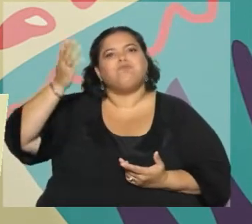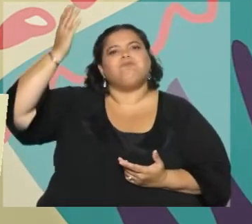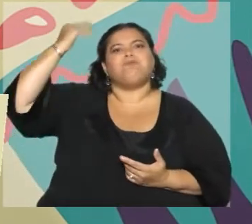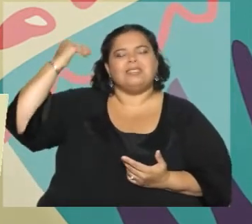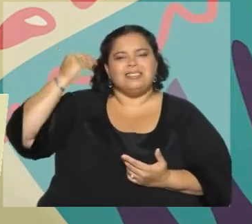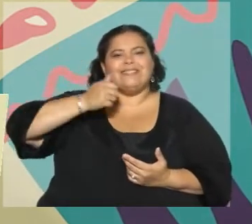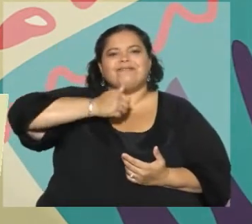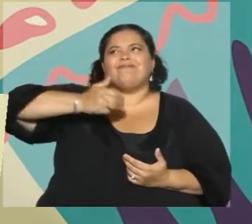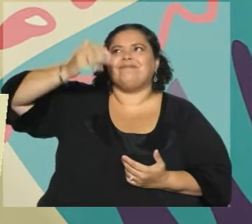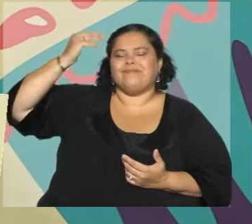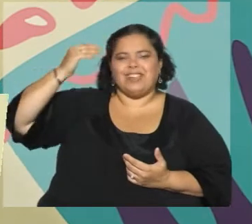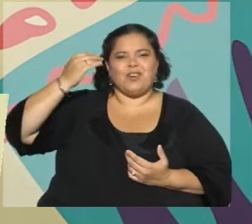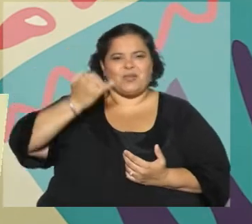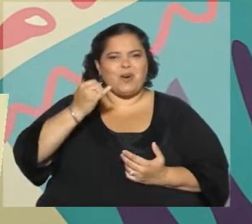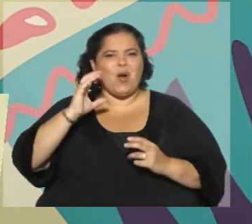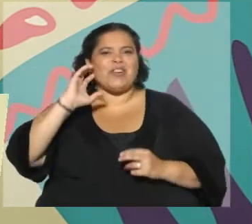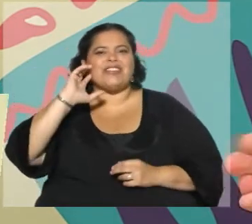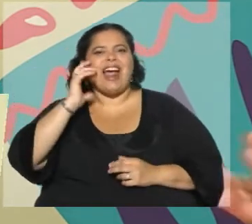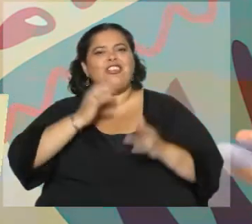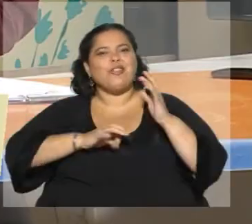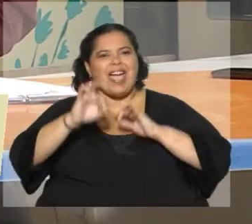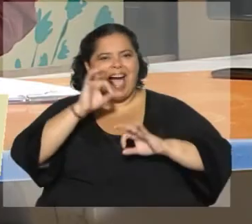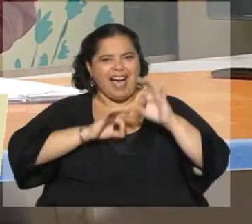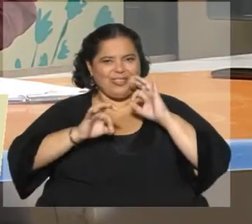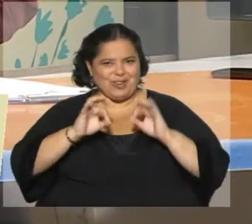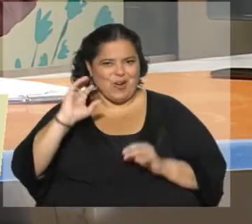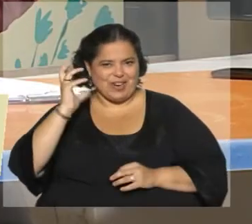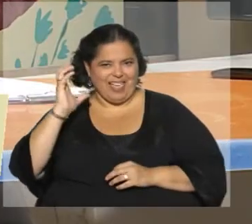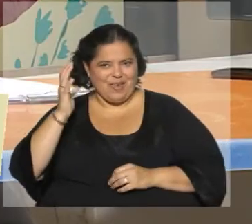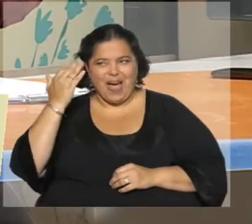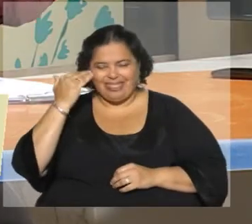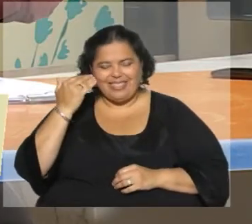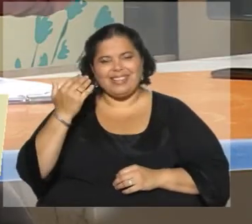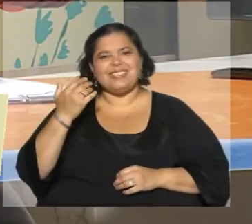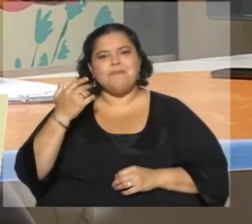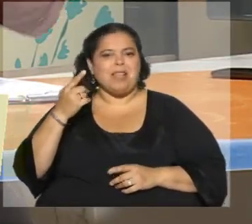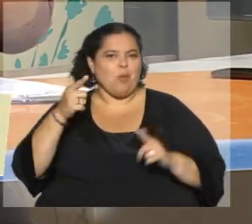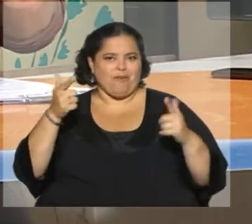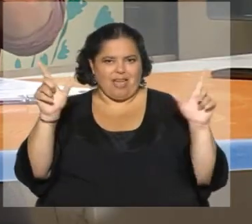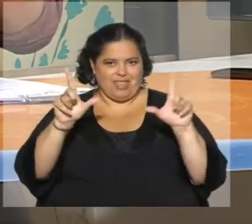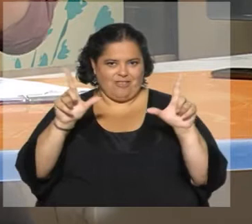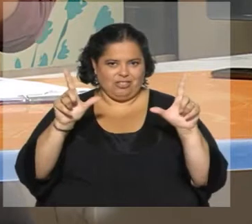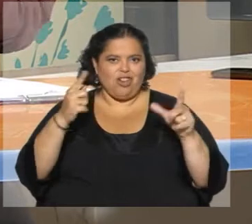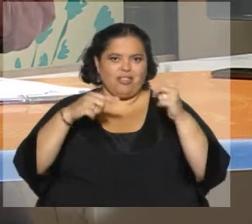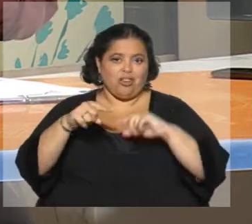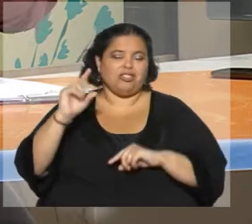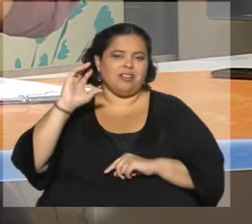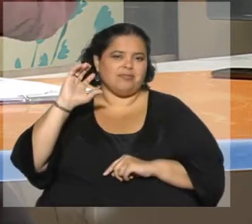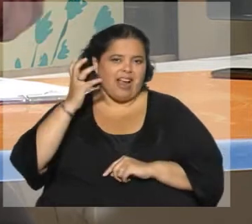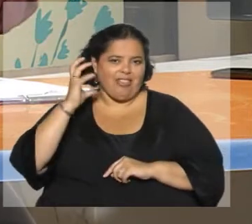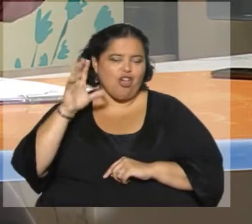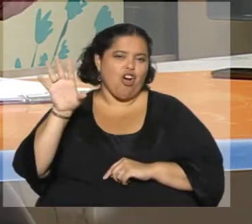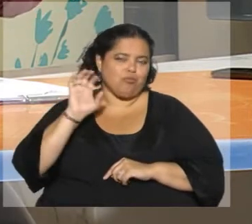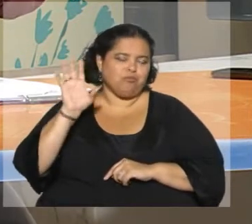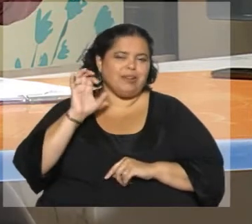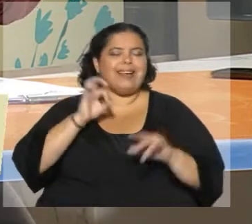radioteatro desperté con emaya como con eso que lindo el radioteatro si era disfunción que nada marcó una época que no está sucediendo